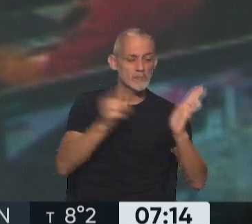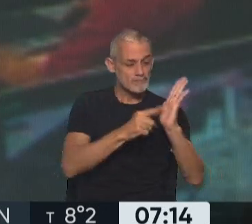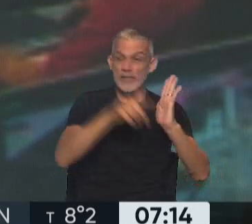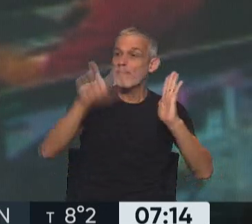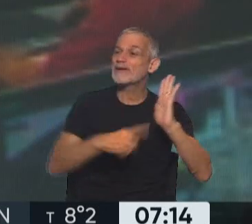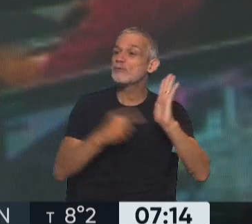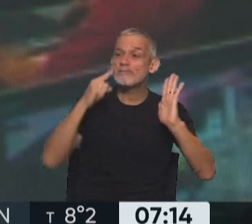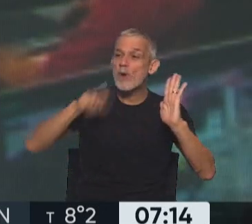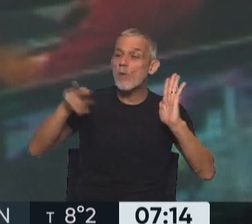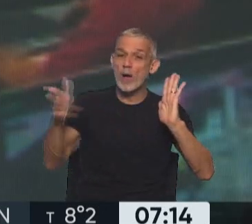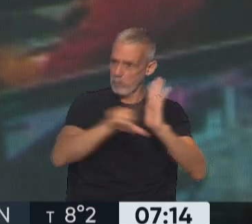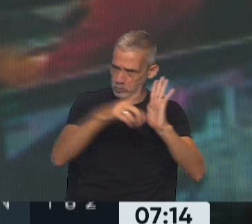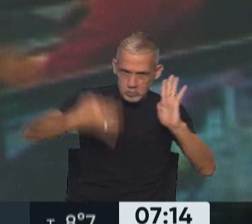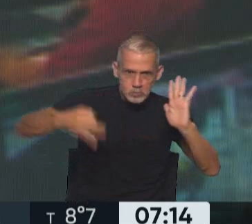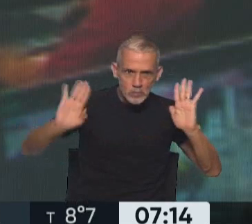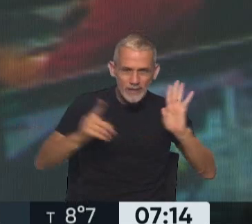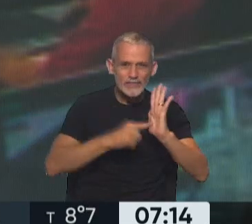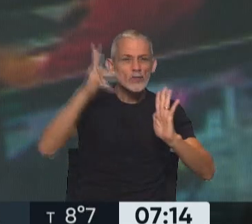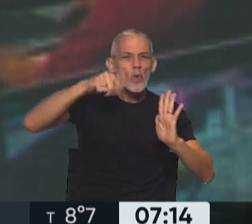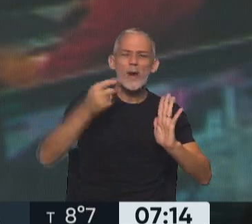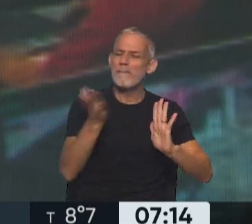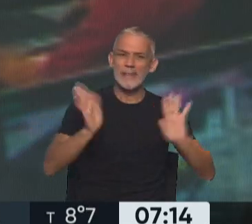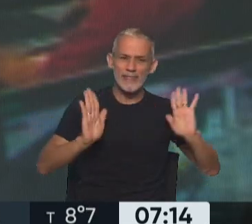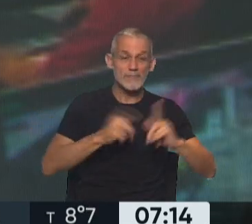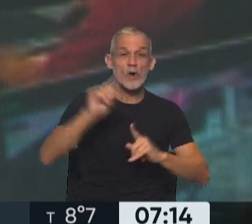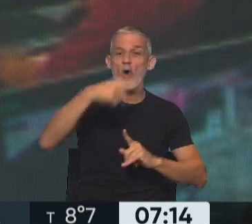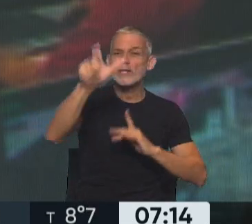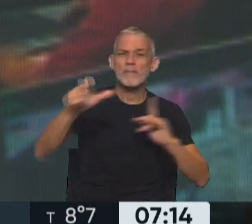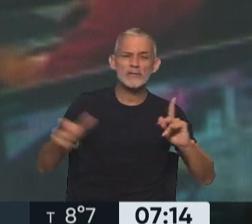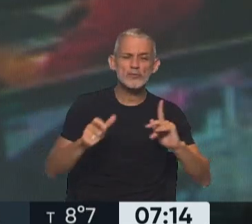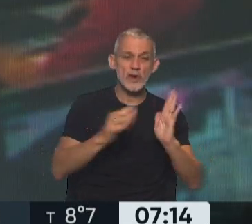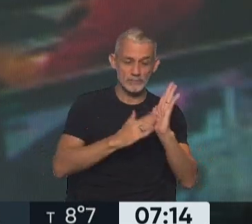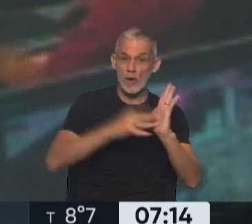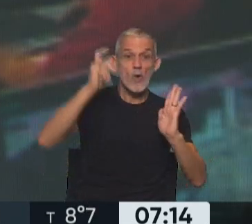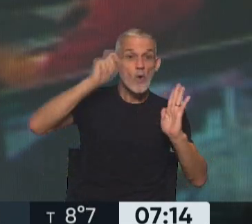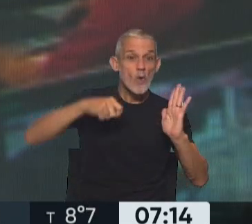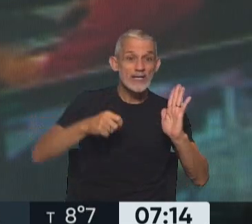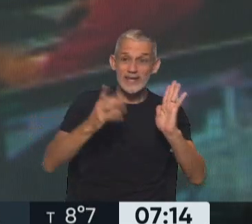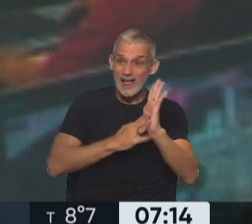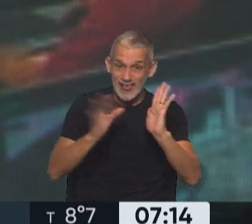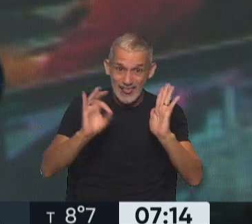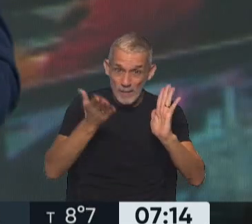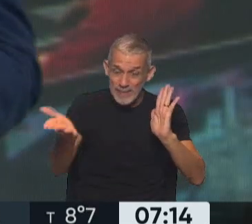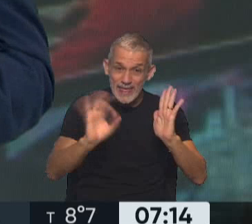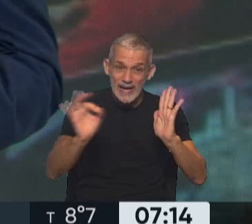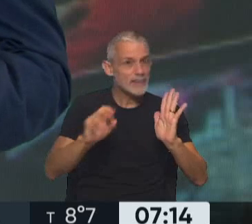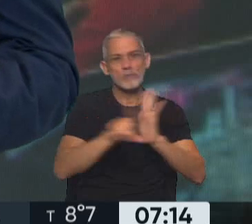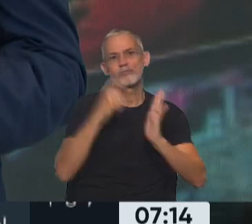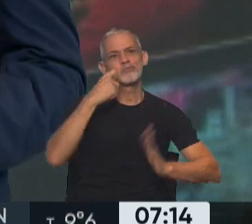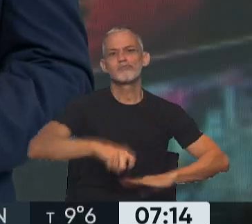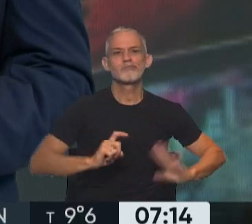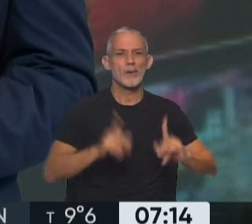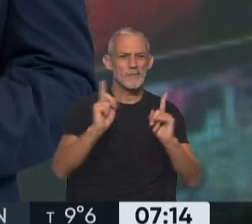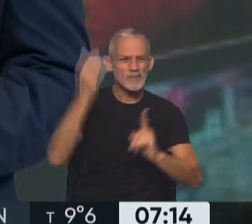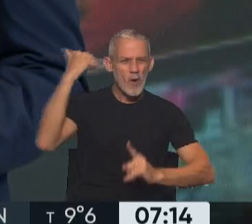tal persona, eso es legal. Cualquier otra persona que esté buscada sin una orden de un juez es ilegal. Es exactamente igual que